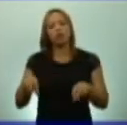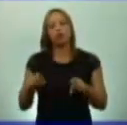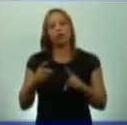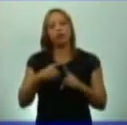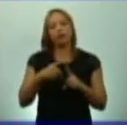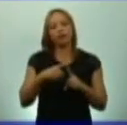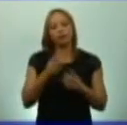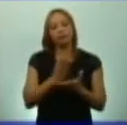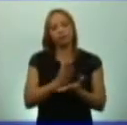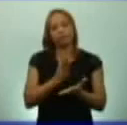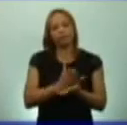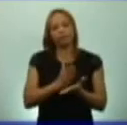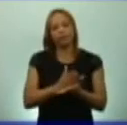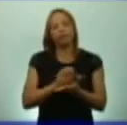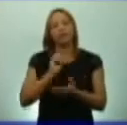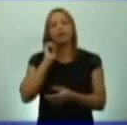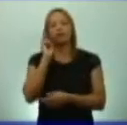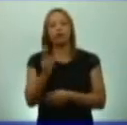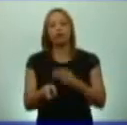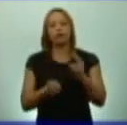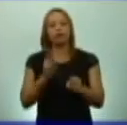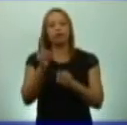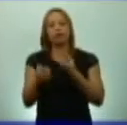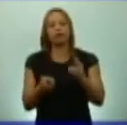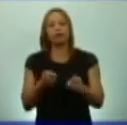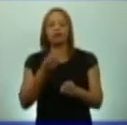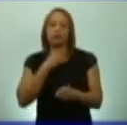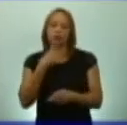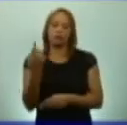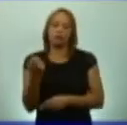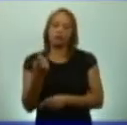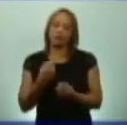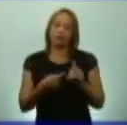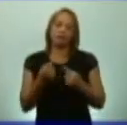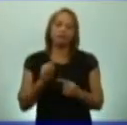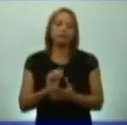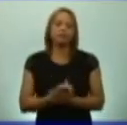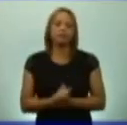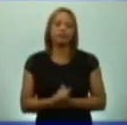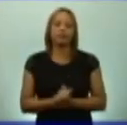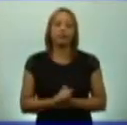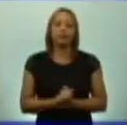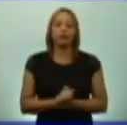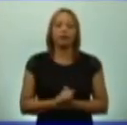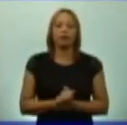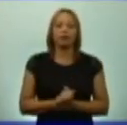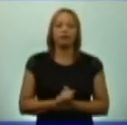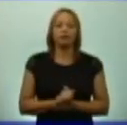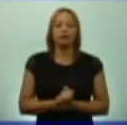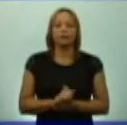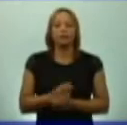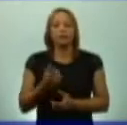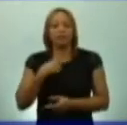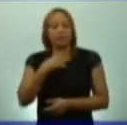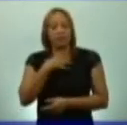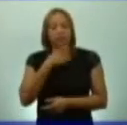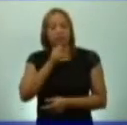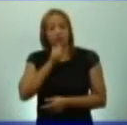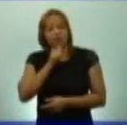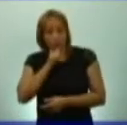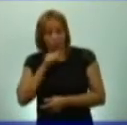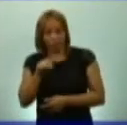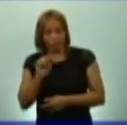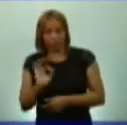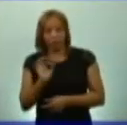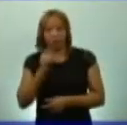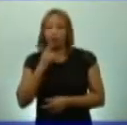recibir nuevamente las orientaciones si la necesitas. No obstante, si te queda alguna duda, no